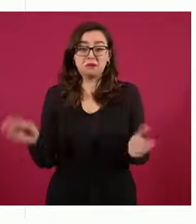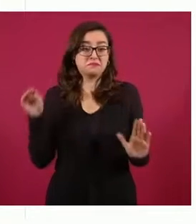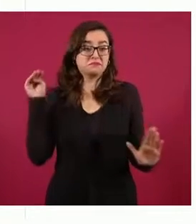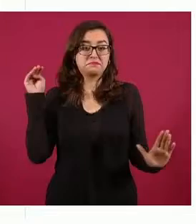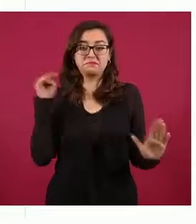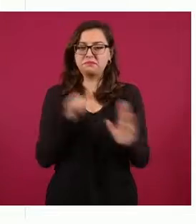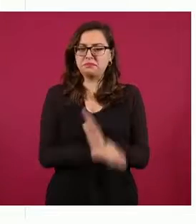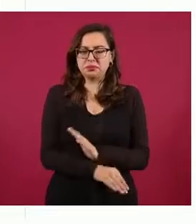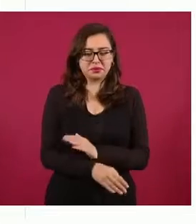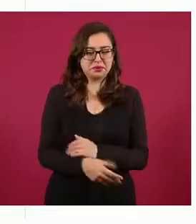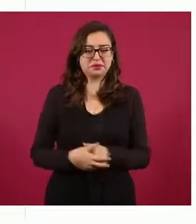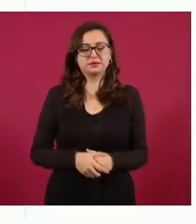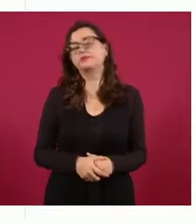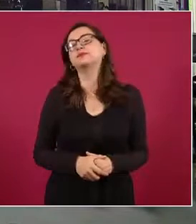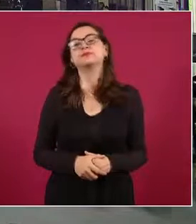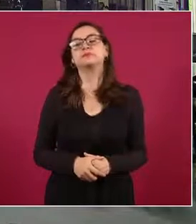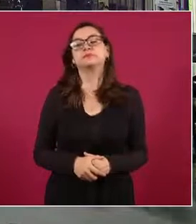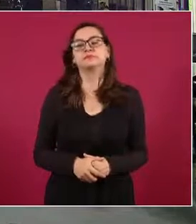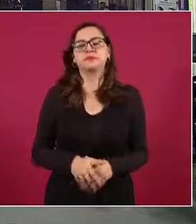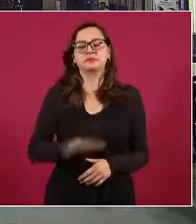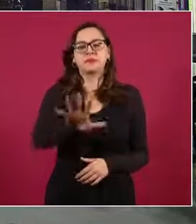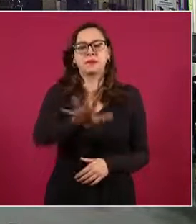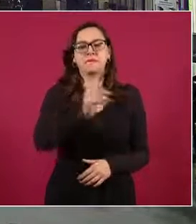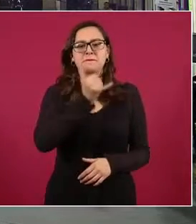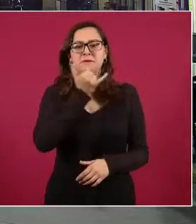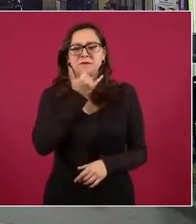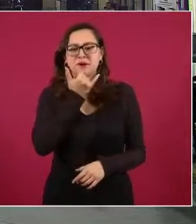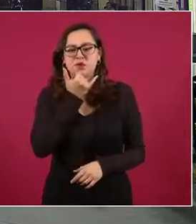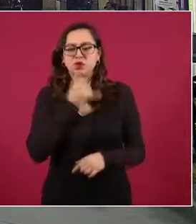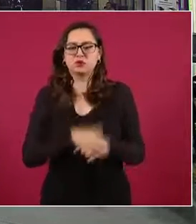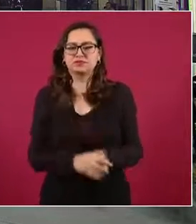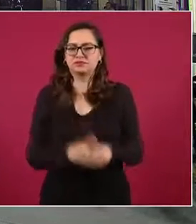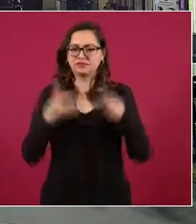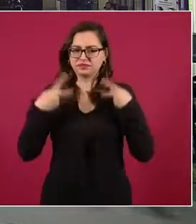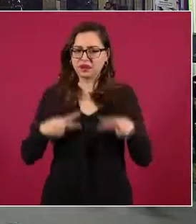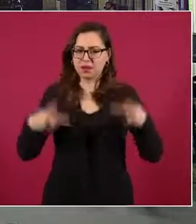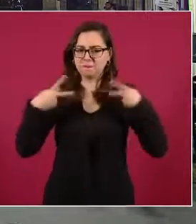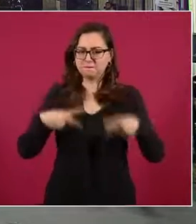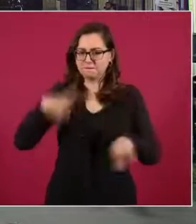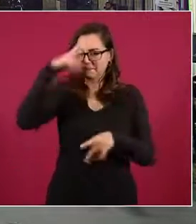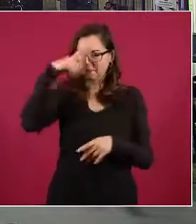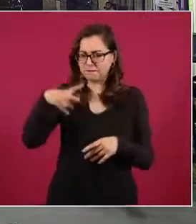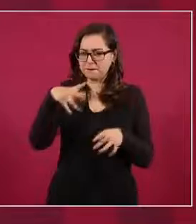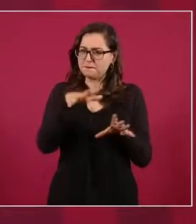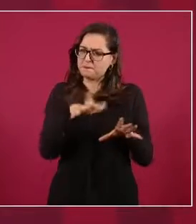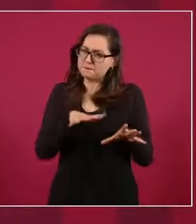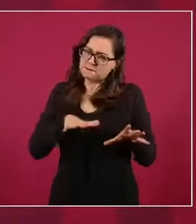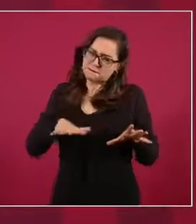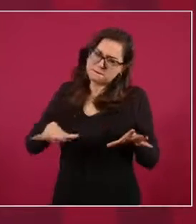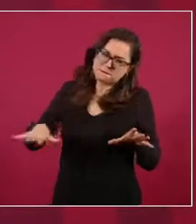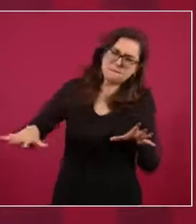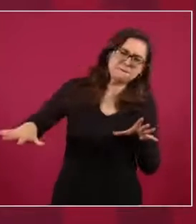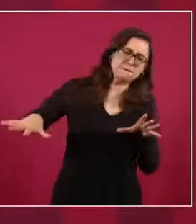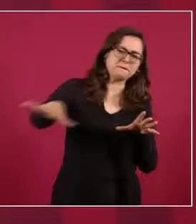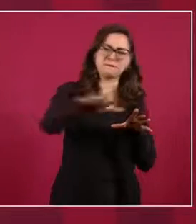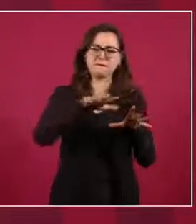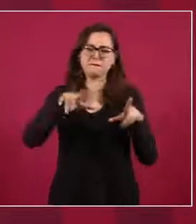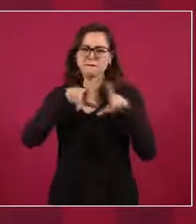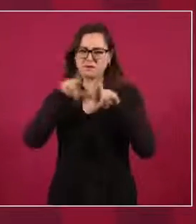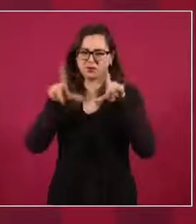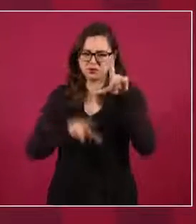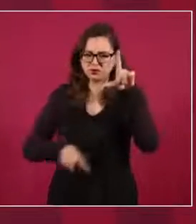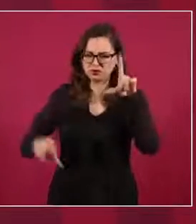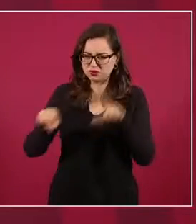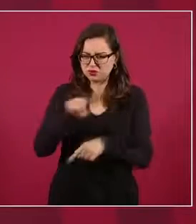A ver, le pregunto a los mexicanos, a todos los que nos están viendo, escuchando,